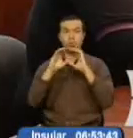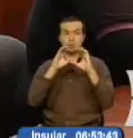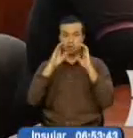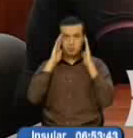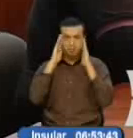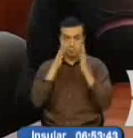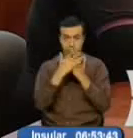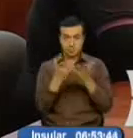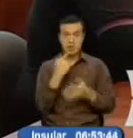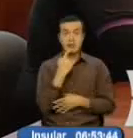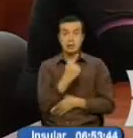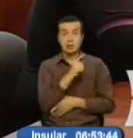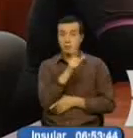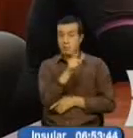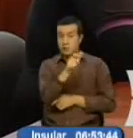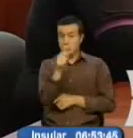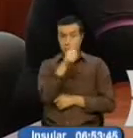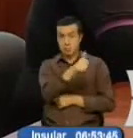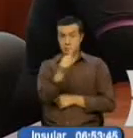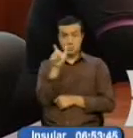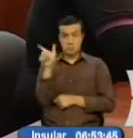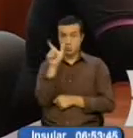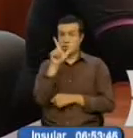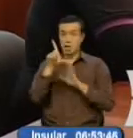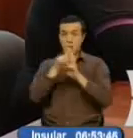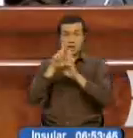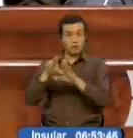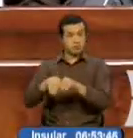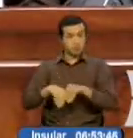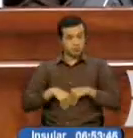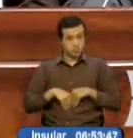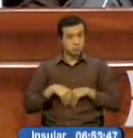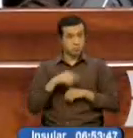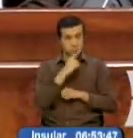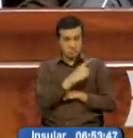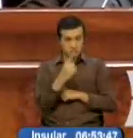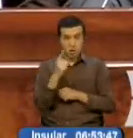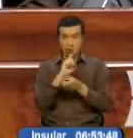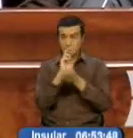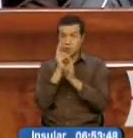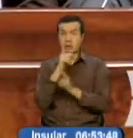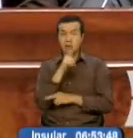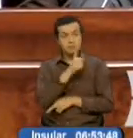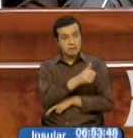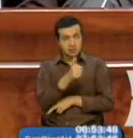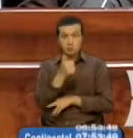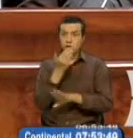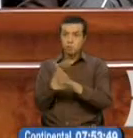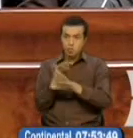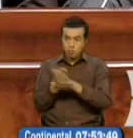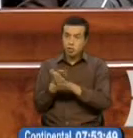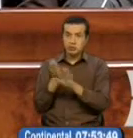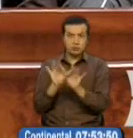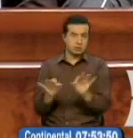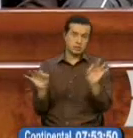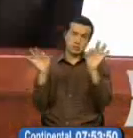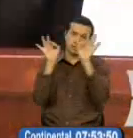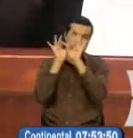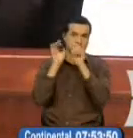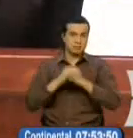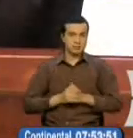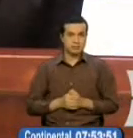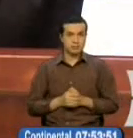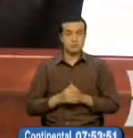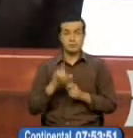Ellos proponen que sea la ciudadanía la que se empodere de esta ley y que sus posibles reformas surjan de la sociedad en su conjunto.